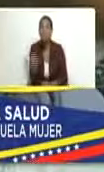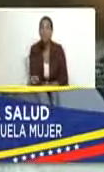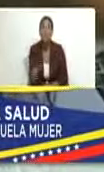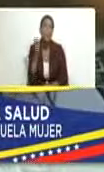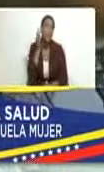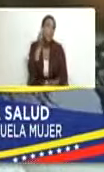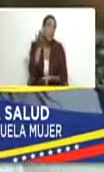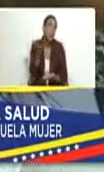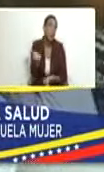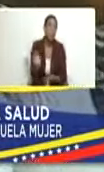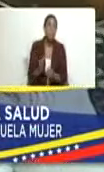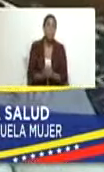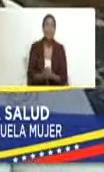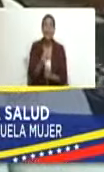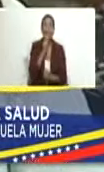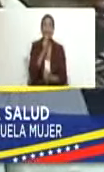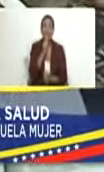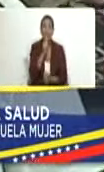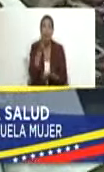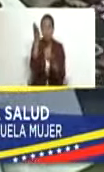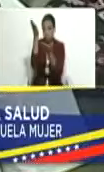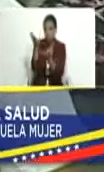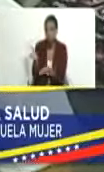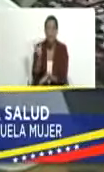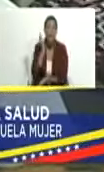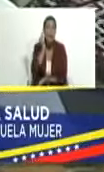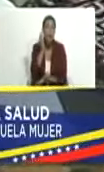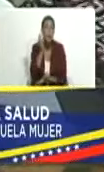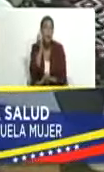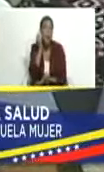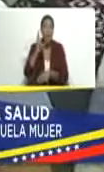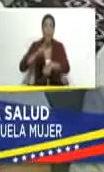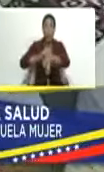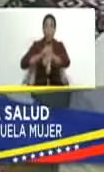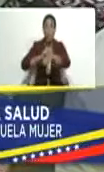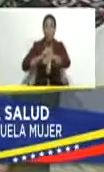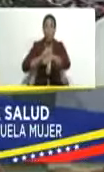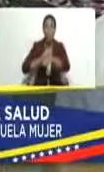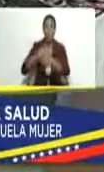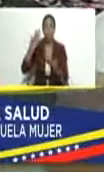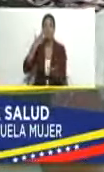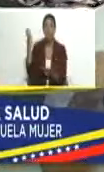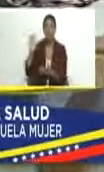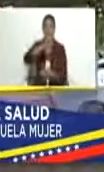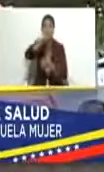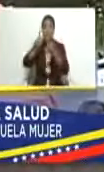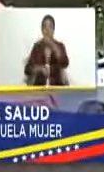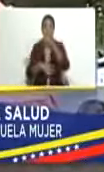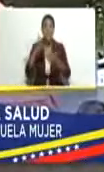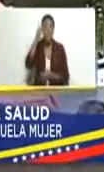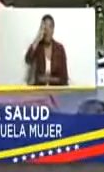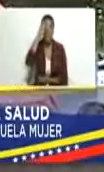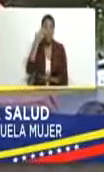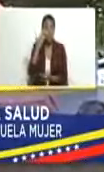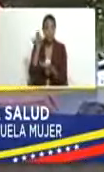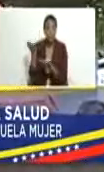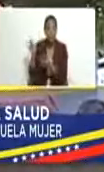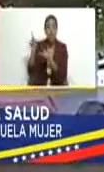una mujer. ¿A quién? A esta muchacha que está aquí, la doctora Delcy Rodríguez, vicepresidenta de la